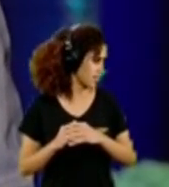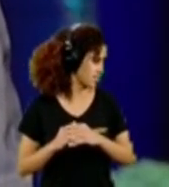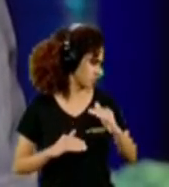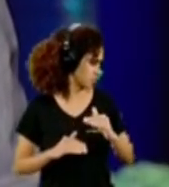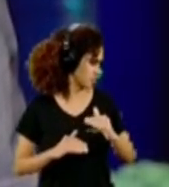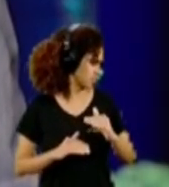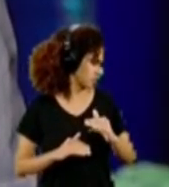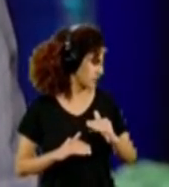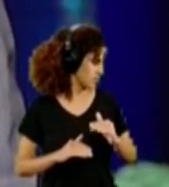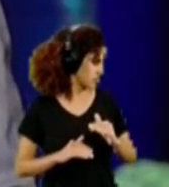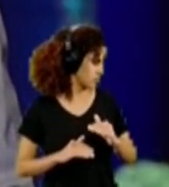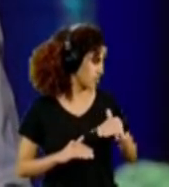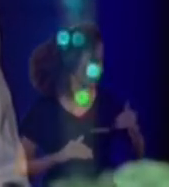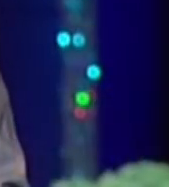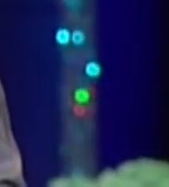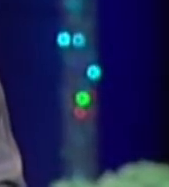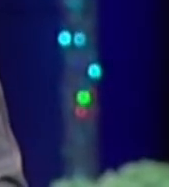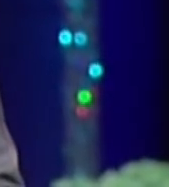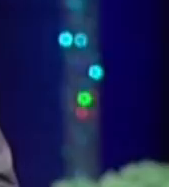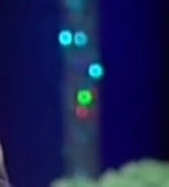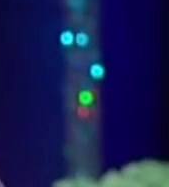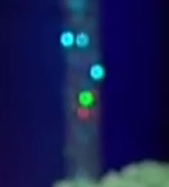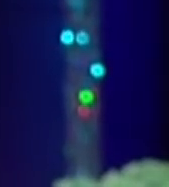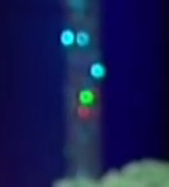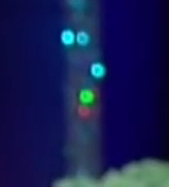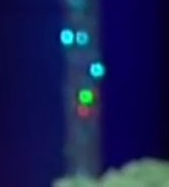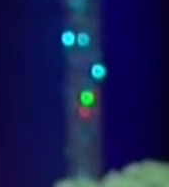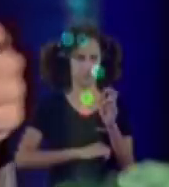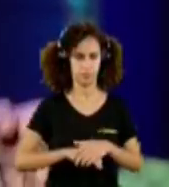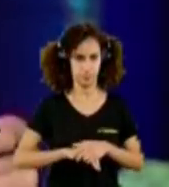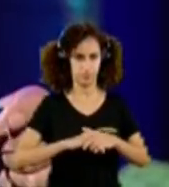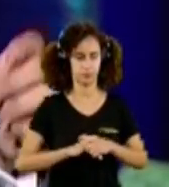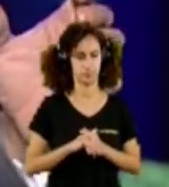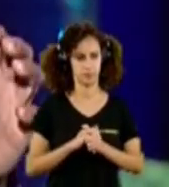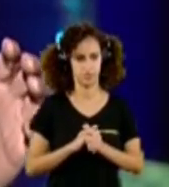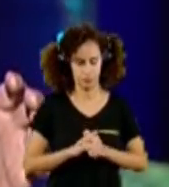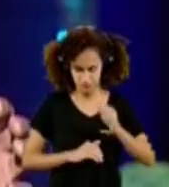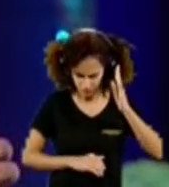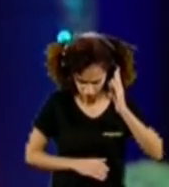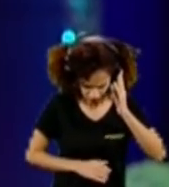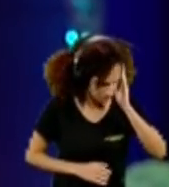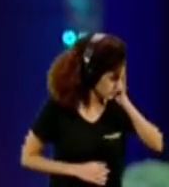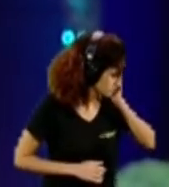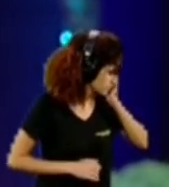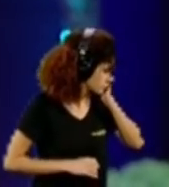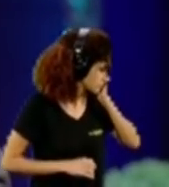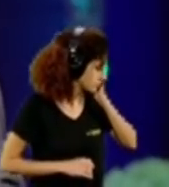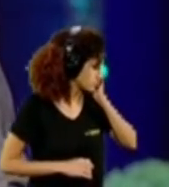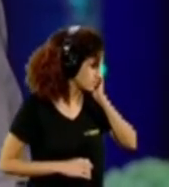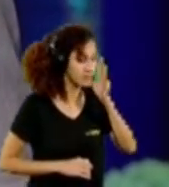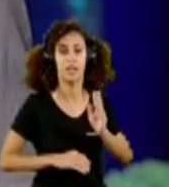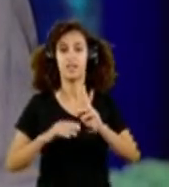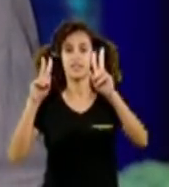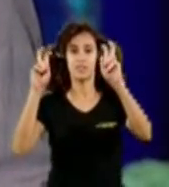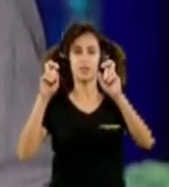donde vengas, hoy Cruz de Piedra somos tú y yo. Para el año que viene menos. El primer